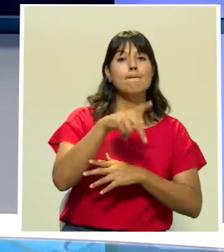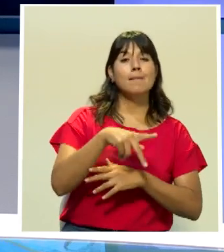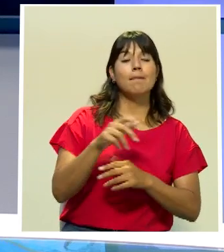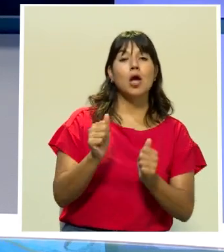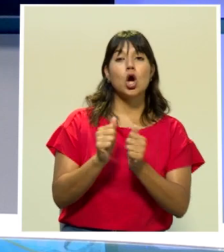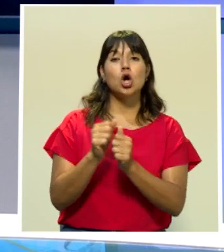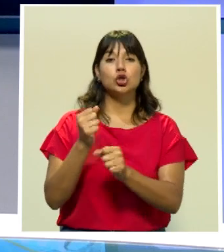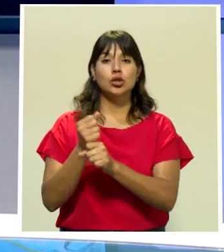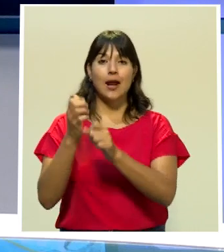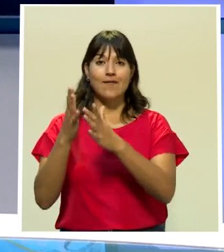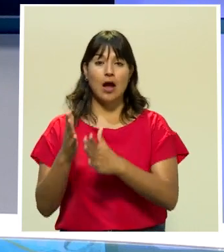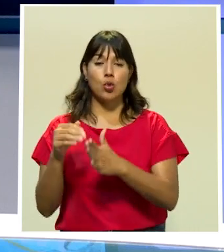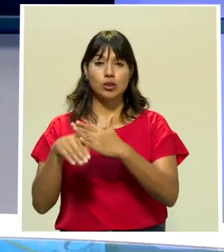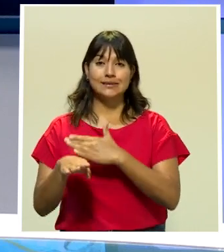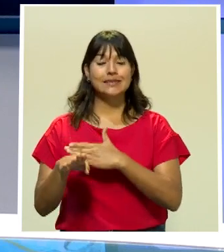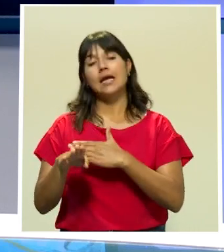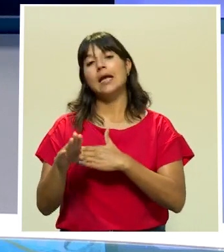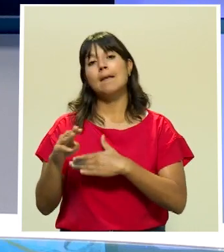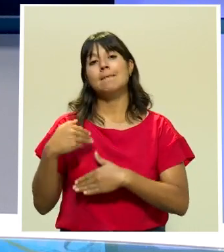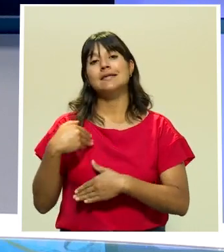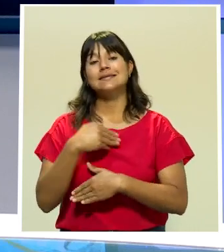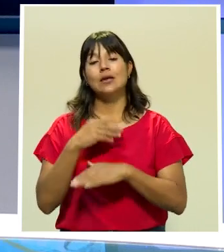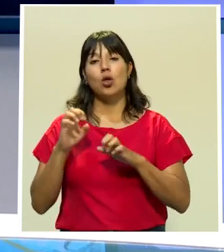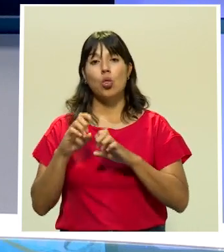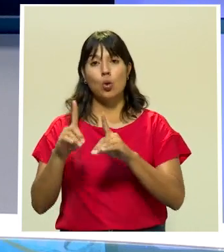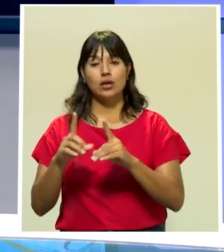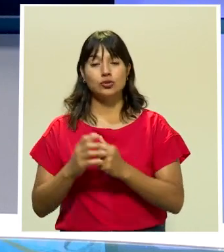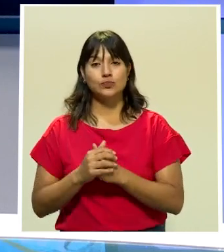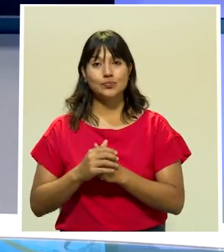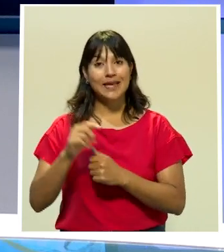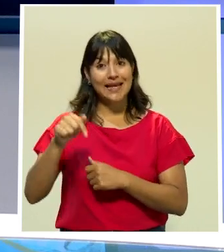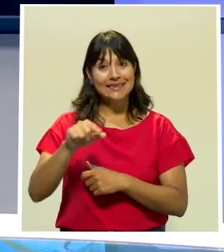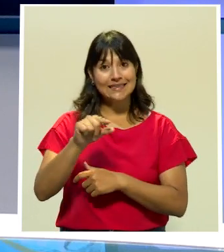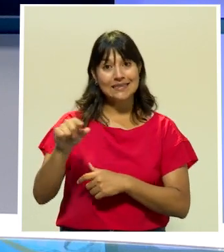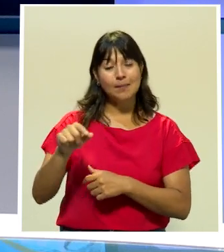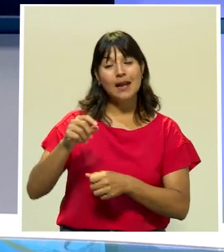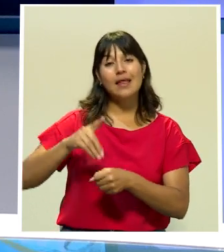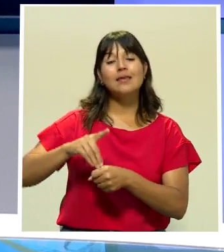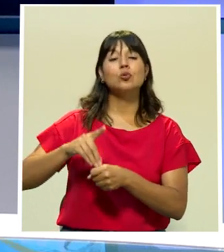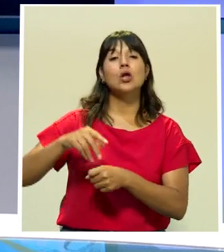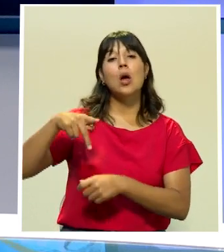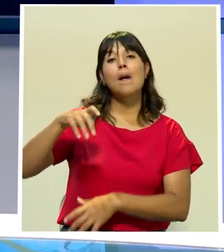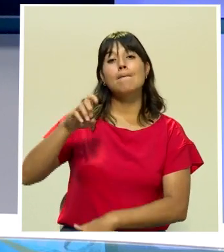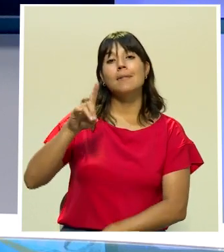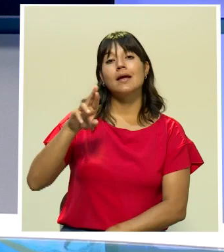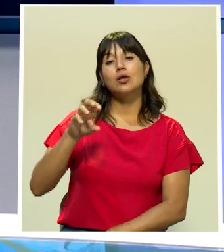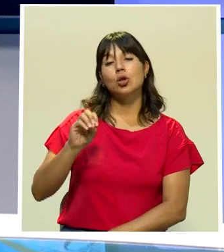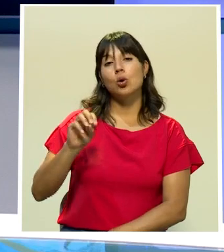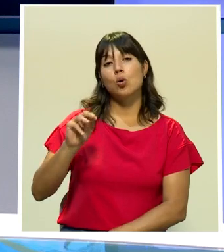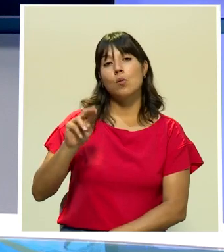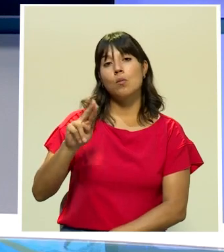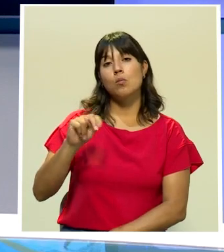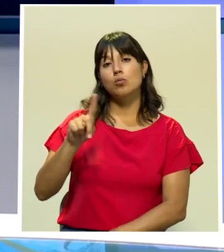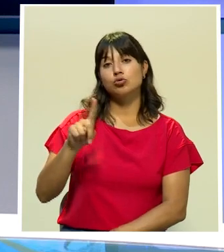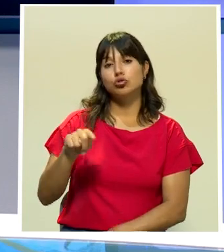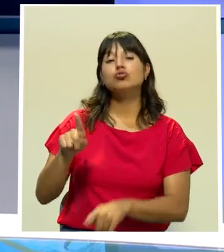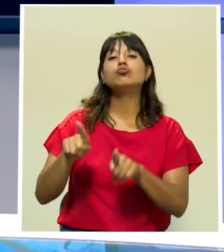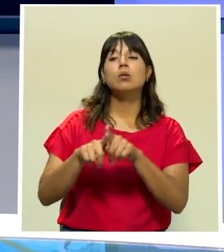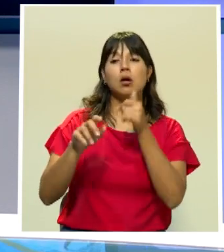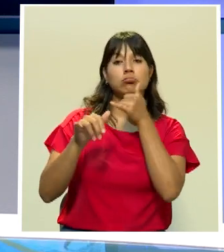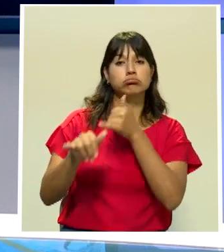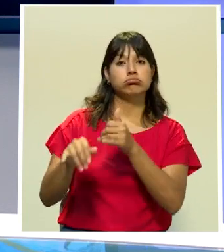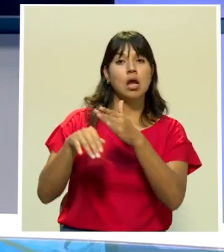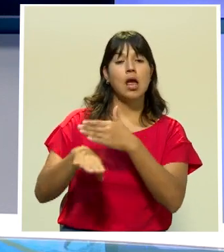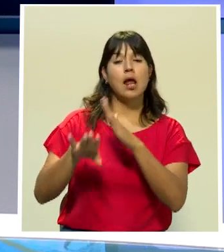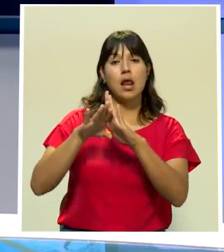trabajadores del sector educativo. Esta misma semana, el diputado Pedro Muñoz también denunció los hechos ante la